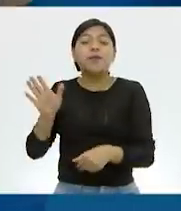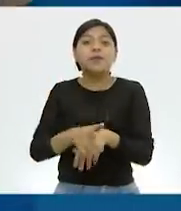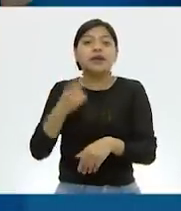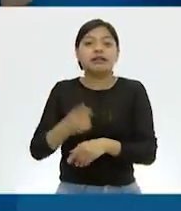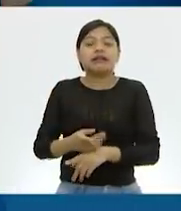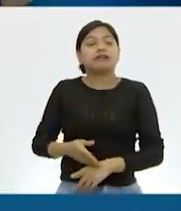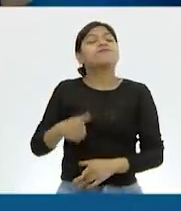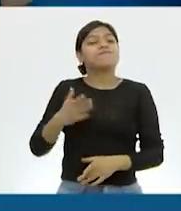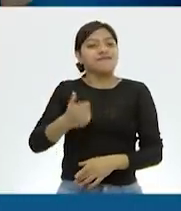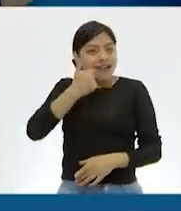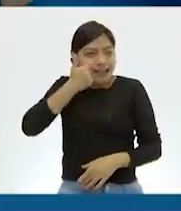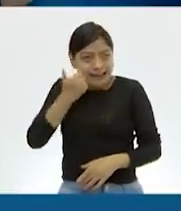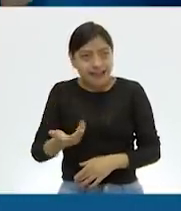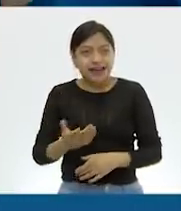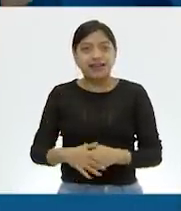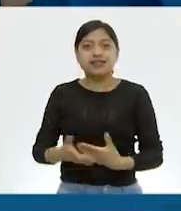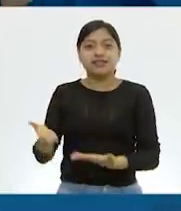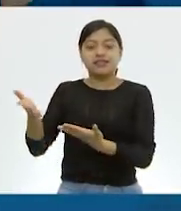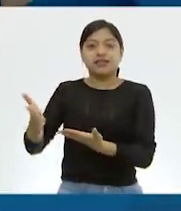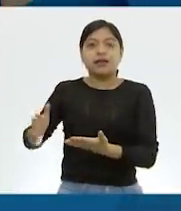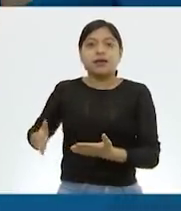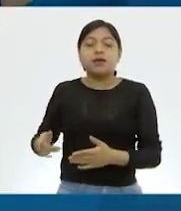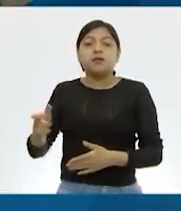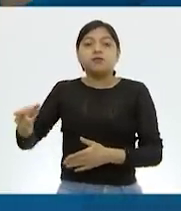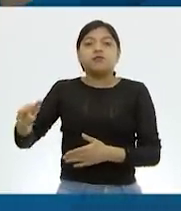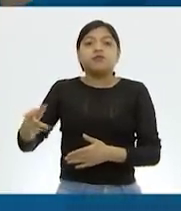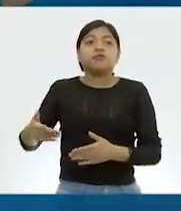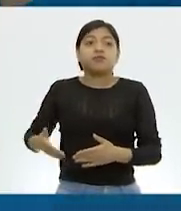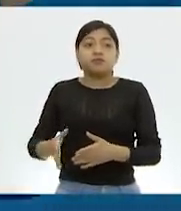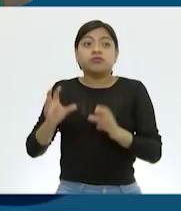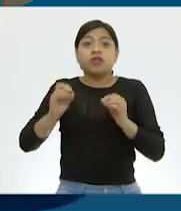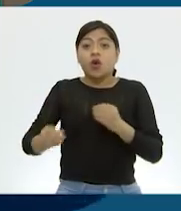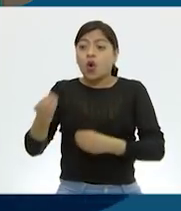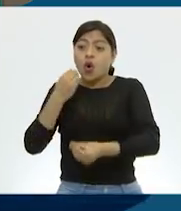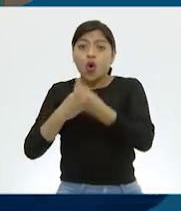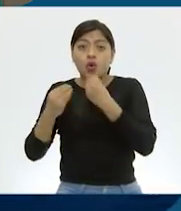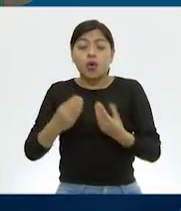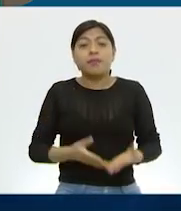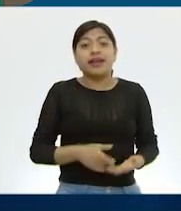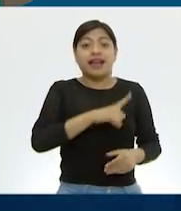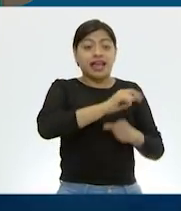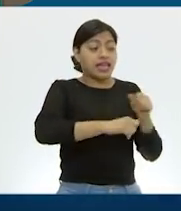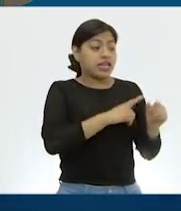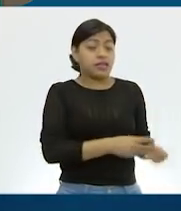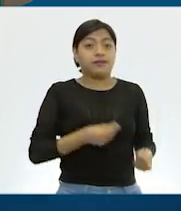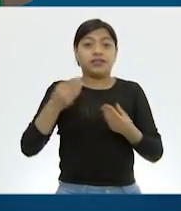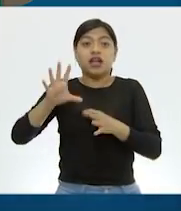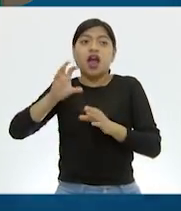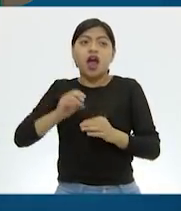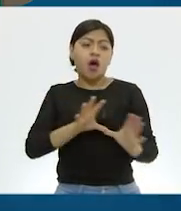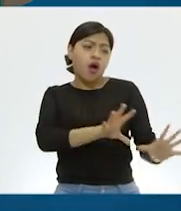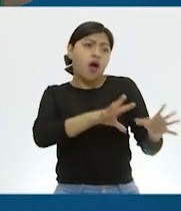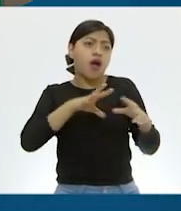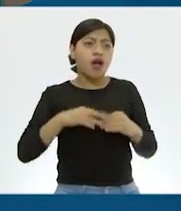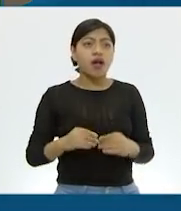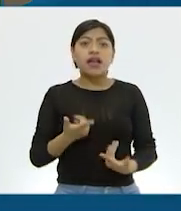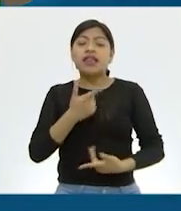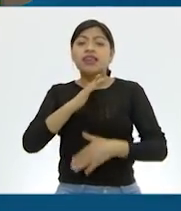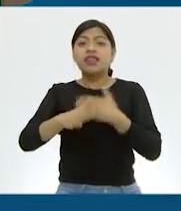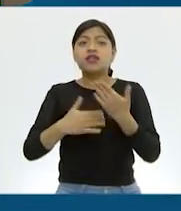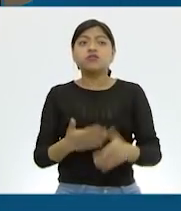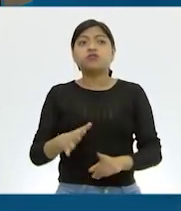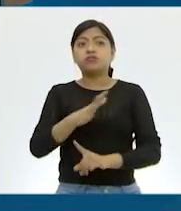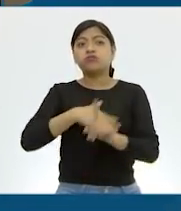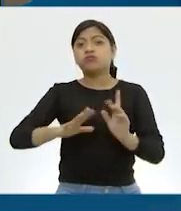intencionalmente en actividades productivas como el cultivo de especies ornamentales o de alimentación. Otras son adquiridas como mascotas y luego liberadas al medio